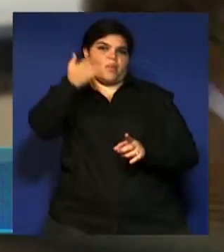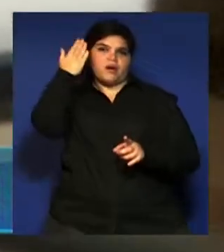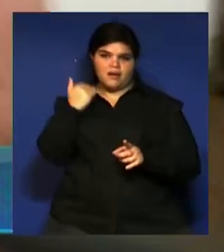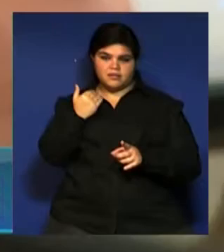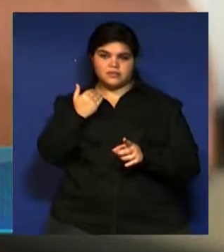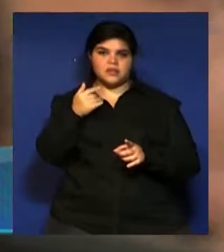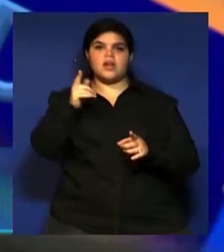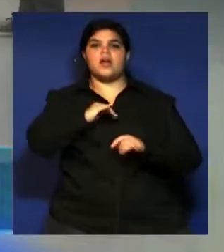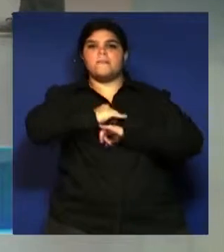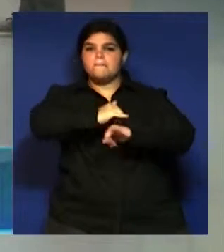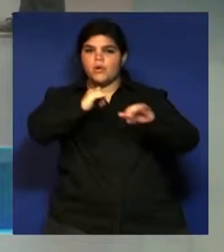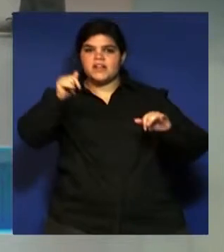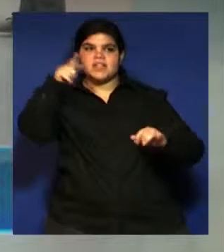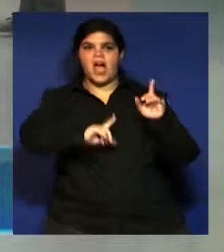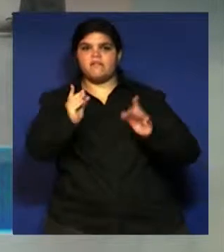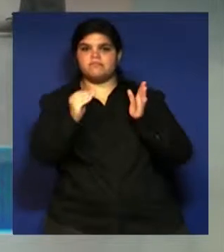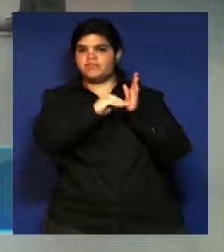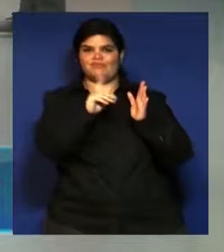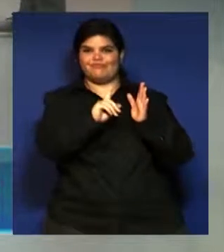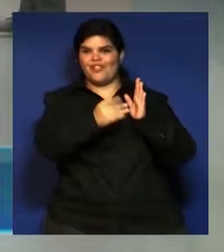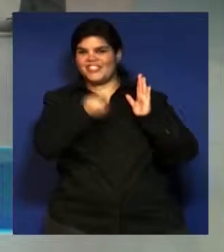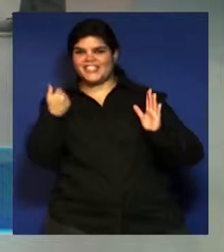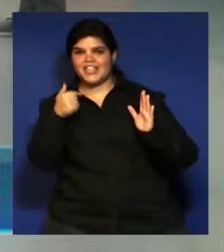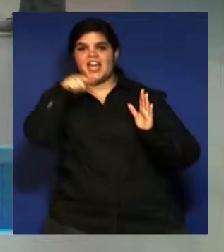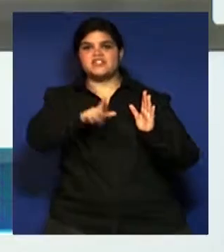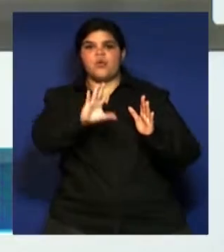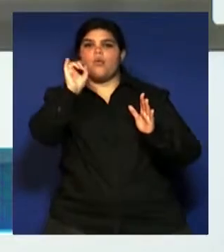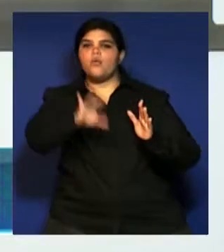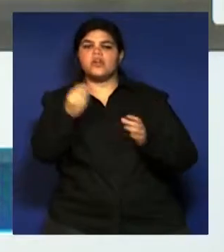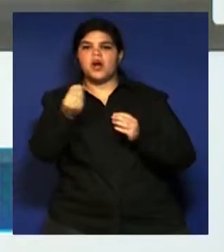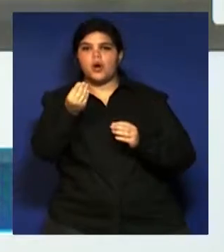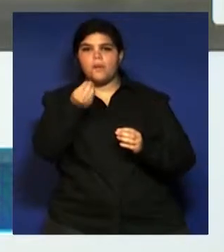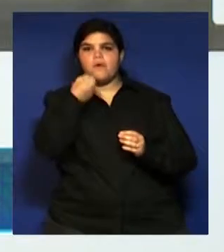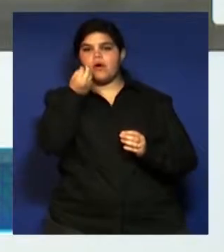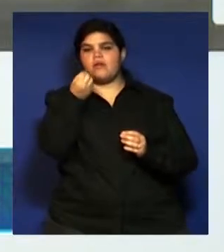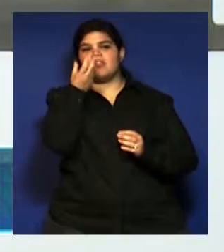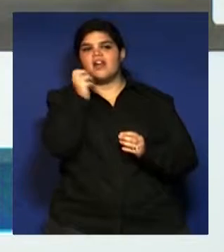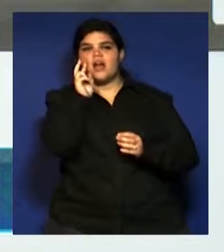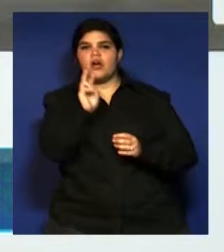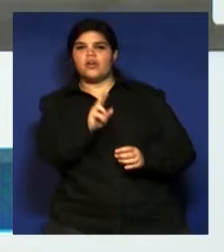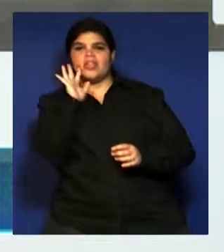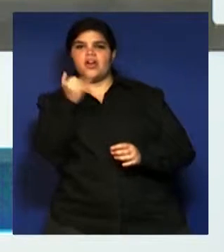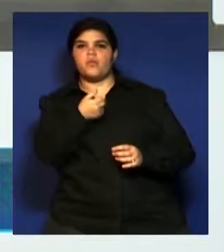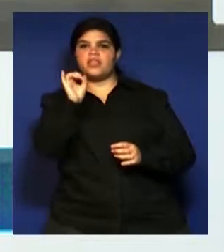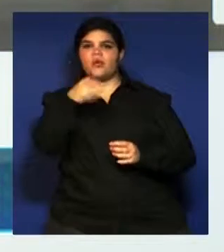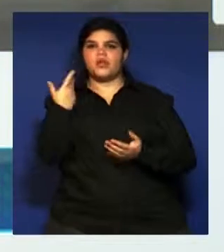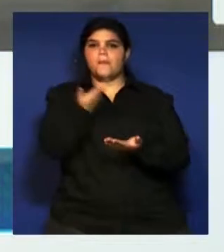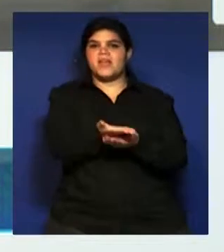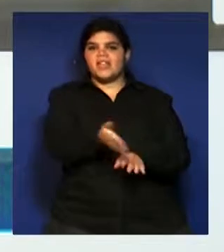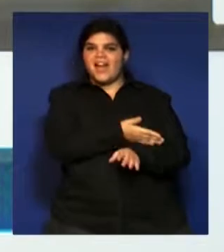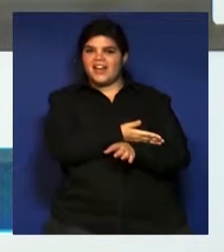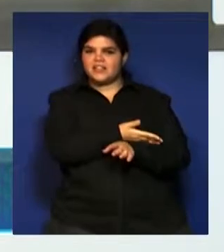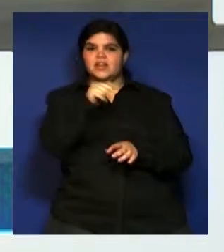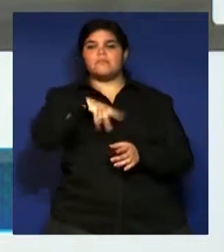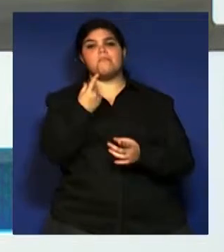la publicidad no existía y solo podía ser vista esa declaración si era requerida a partir de alguna